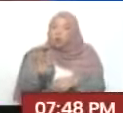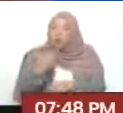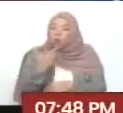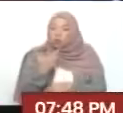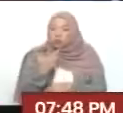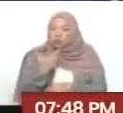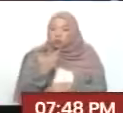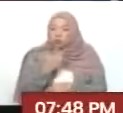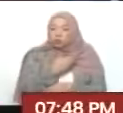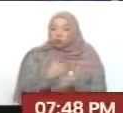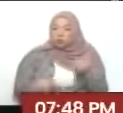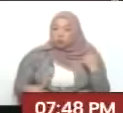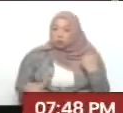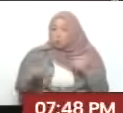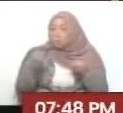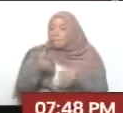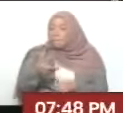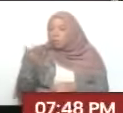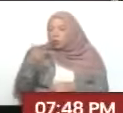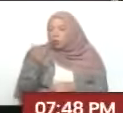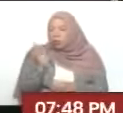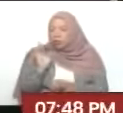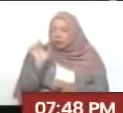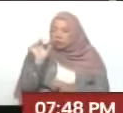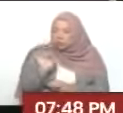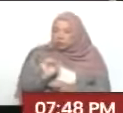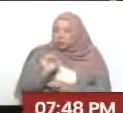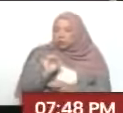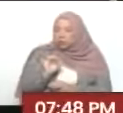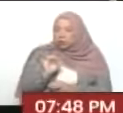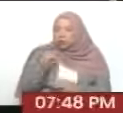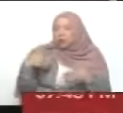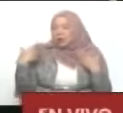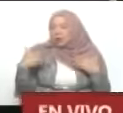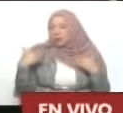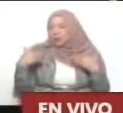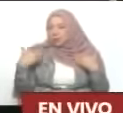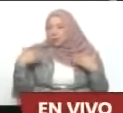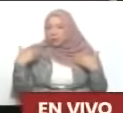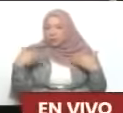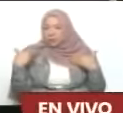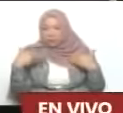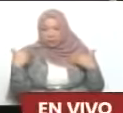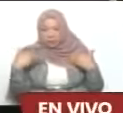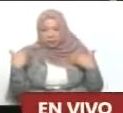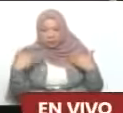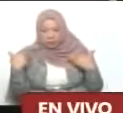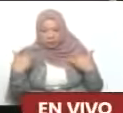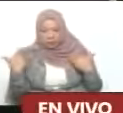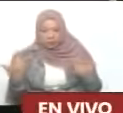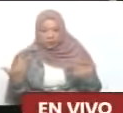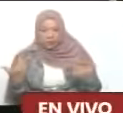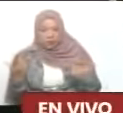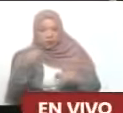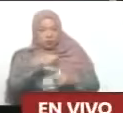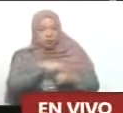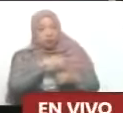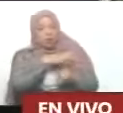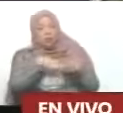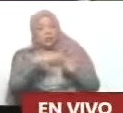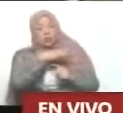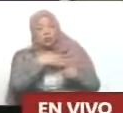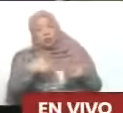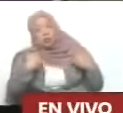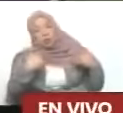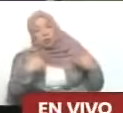cuarta, presidente, no es la menos importante. La cuarta es la alegría. La cuarta hay que rodearla y llenarla de alegría. ¿Por qué?